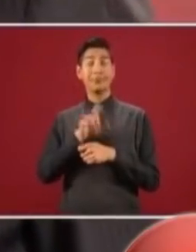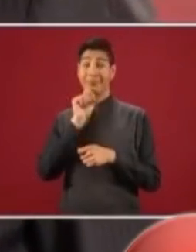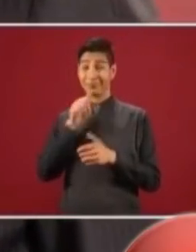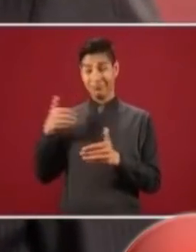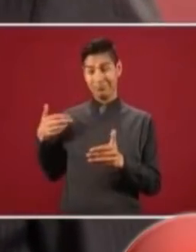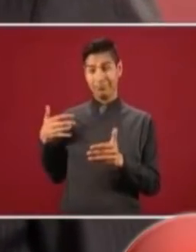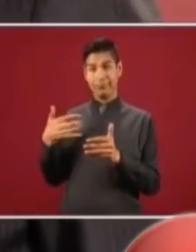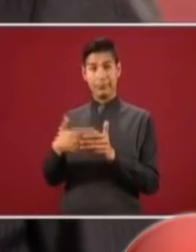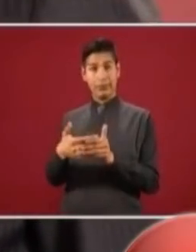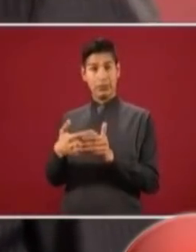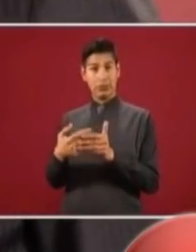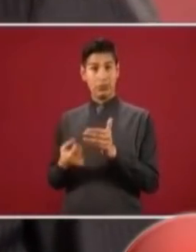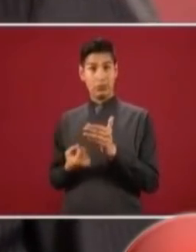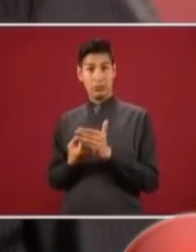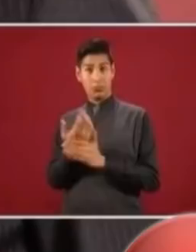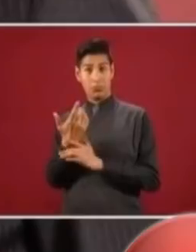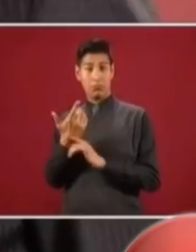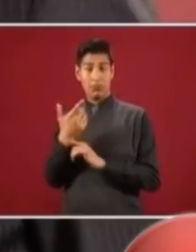neoliberal